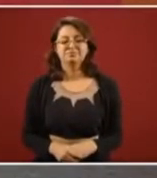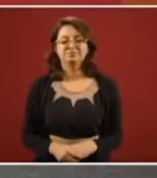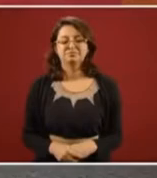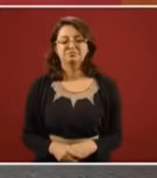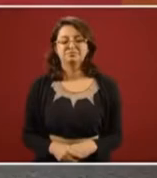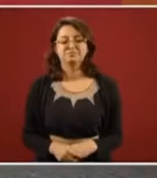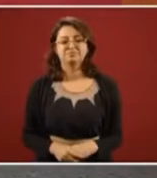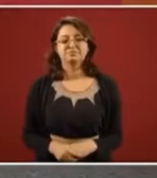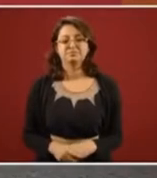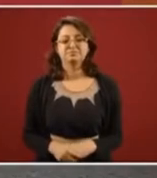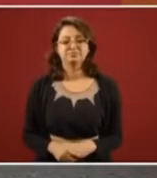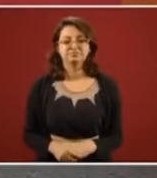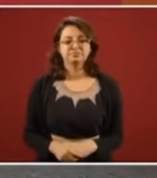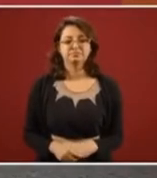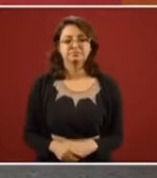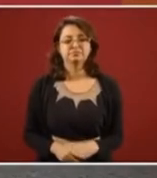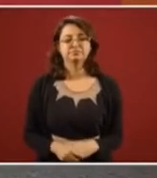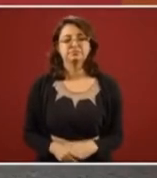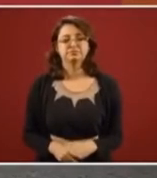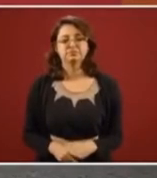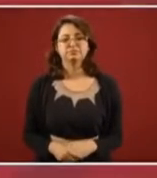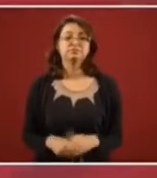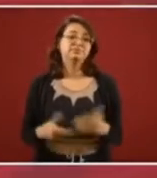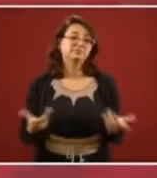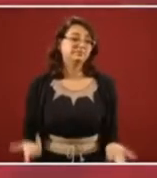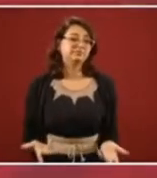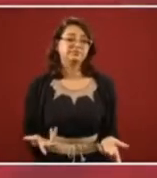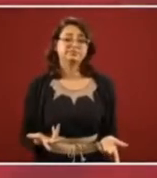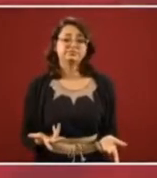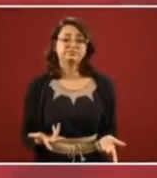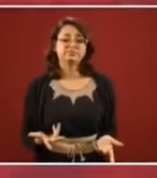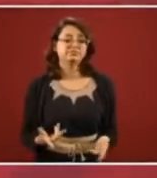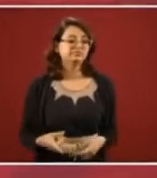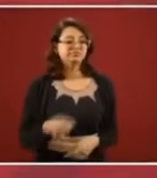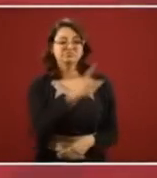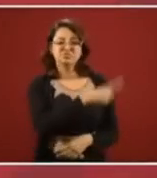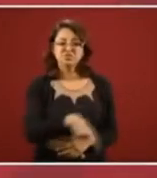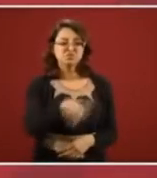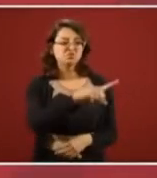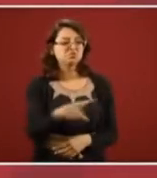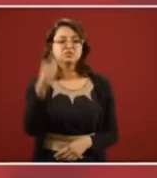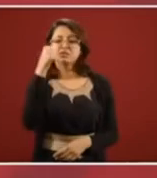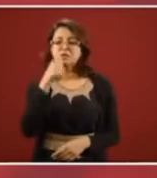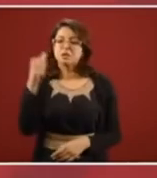snet que se pongan de tape